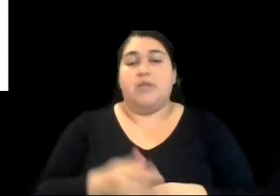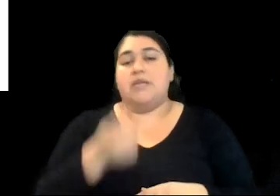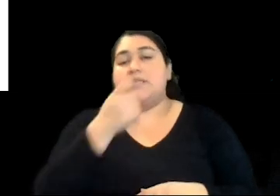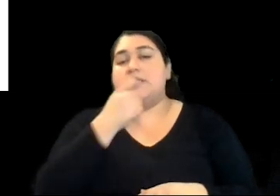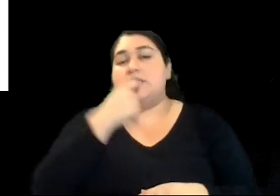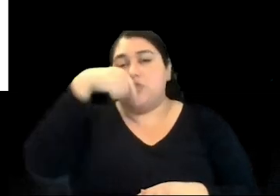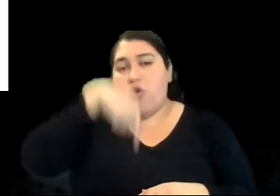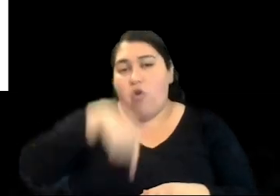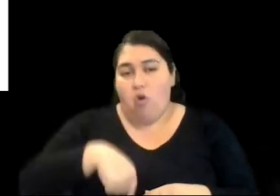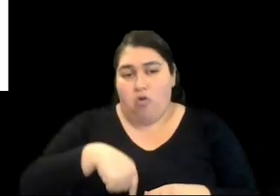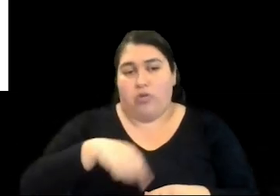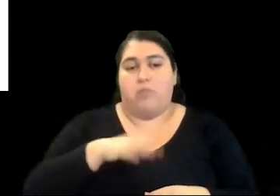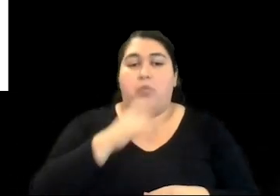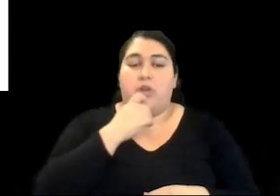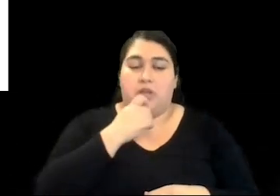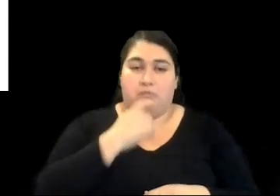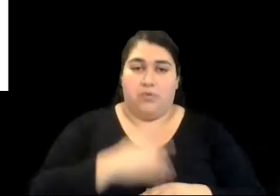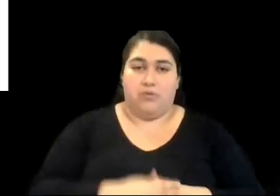interés devengado